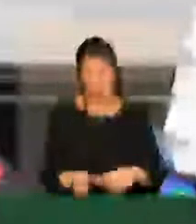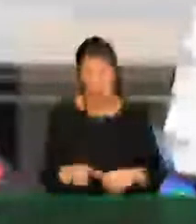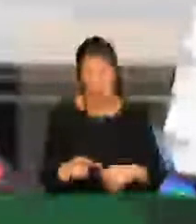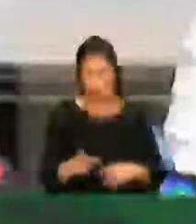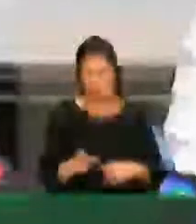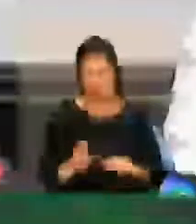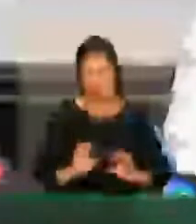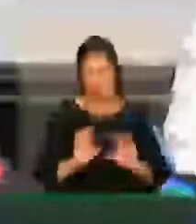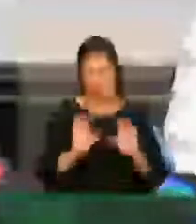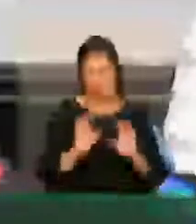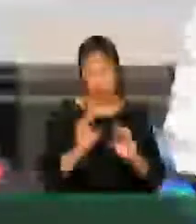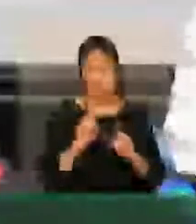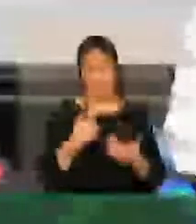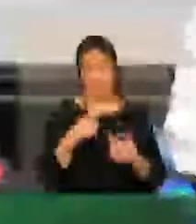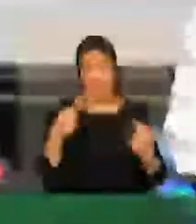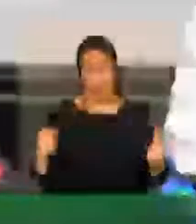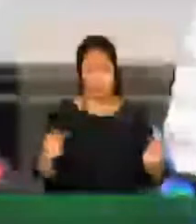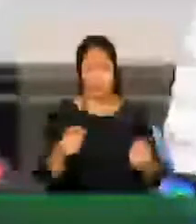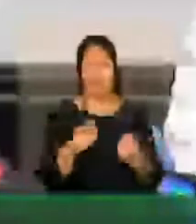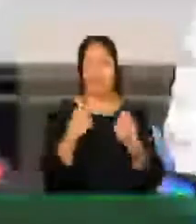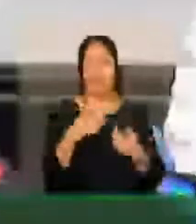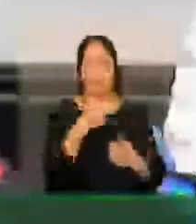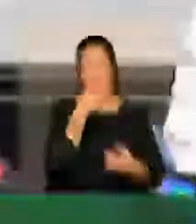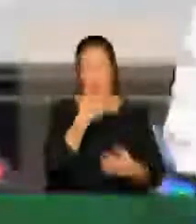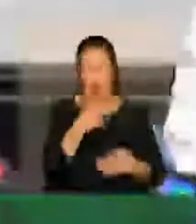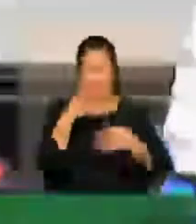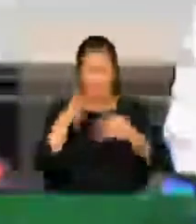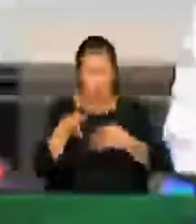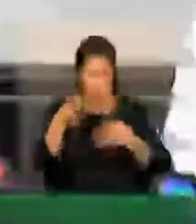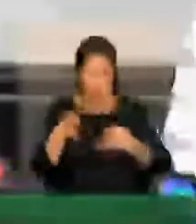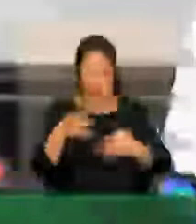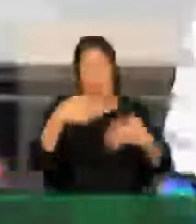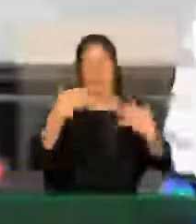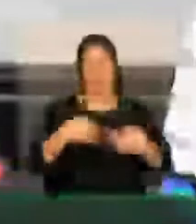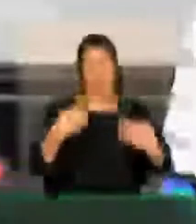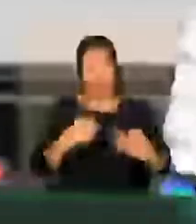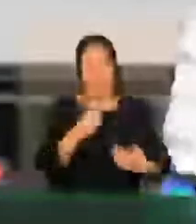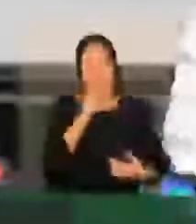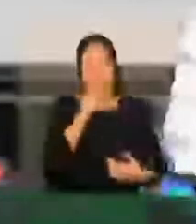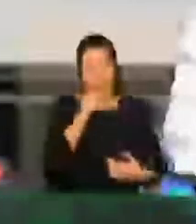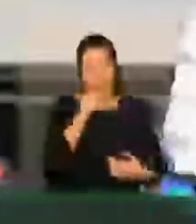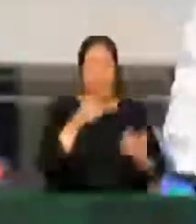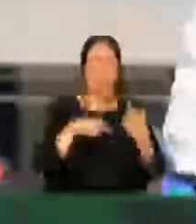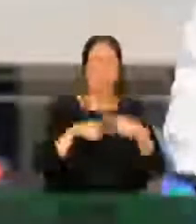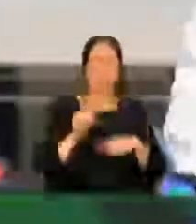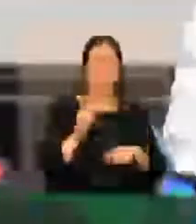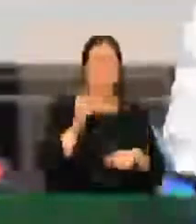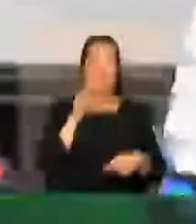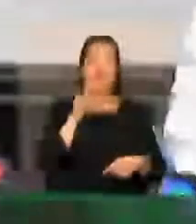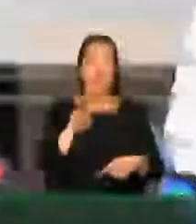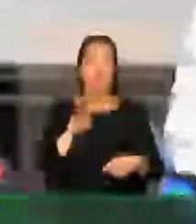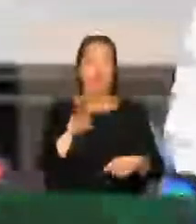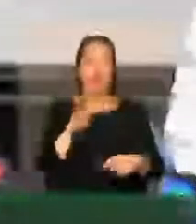y instrumentos como para poder dar mejor batalla, porque esa es una realidad en la policía, pero vamos a